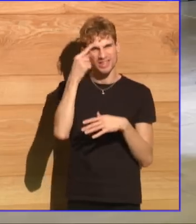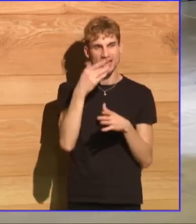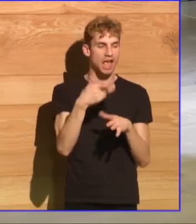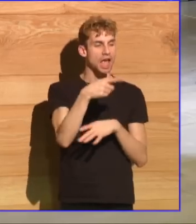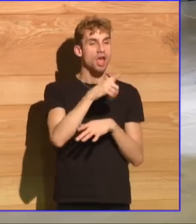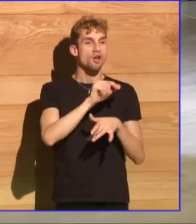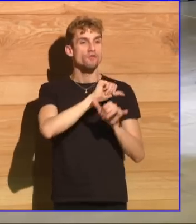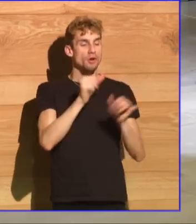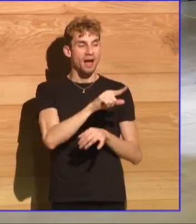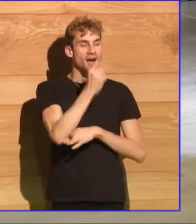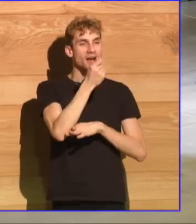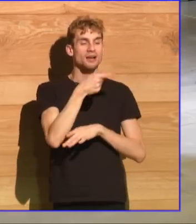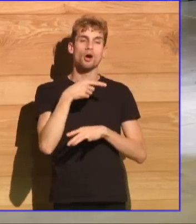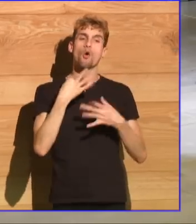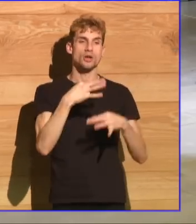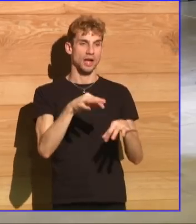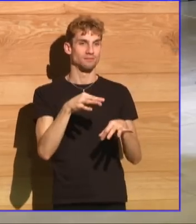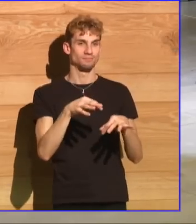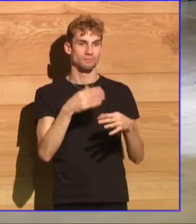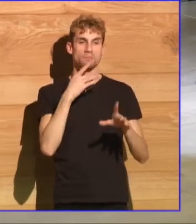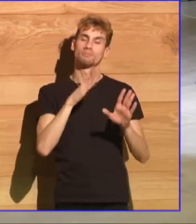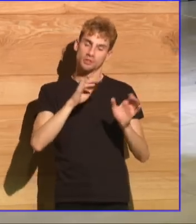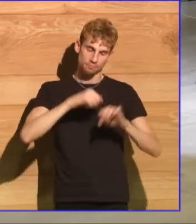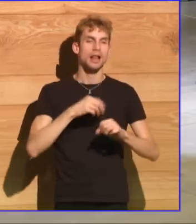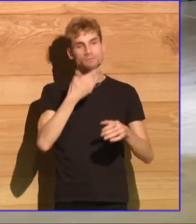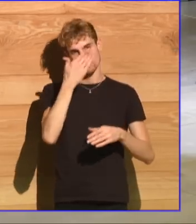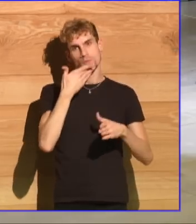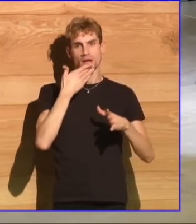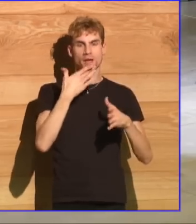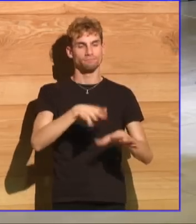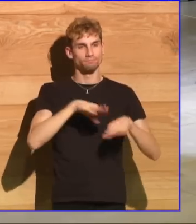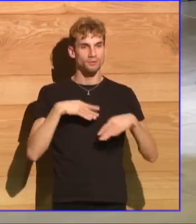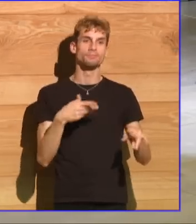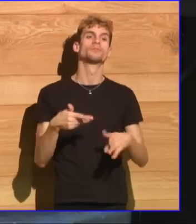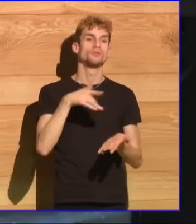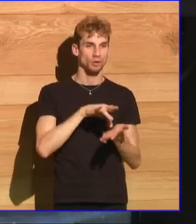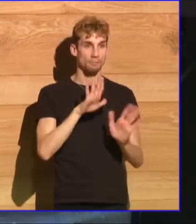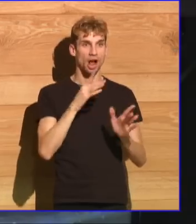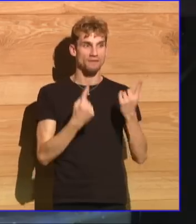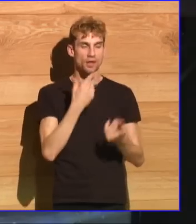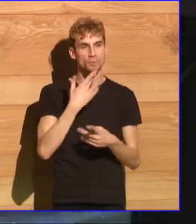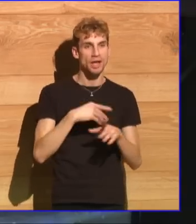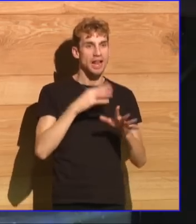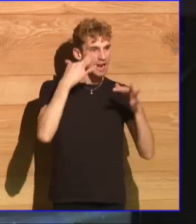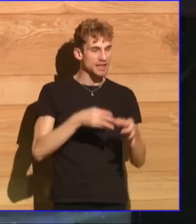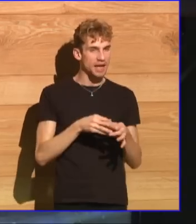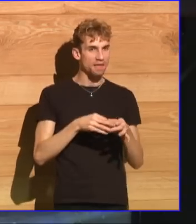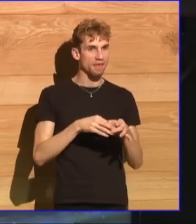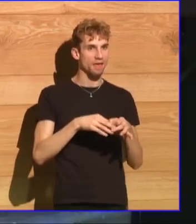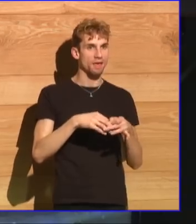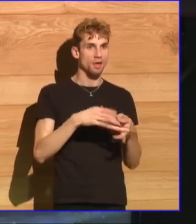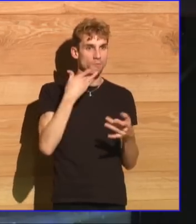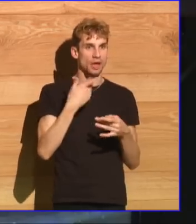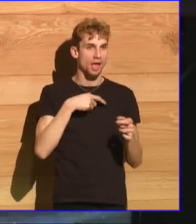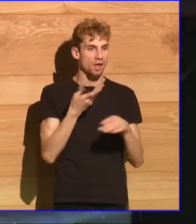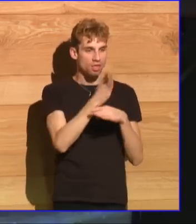con maquetas, pero hay tal perfección en ese sentido y se juega tanto con la realidad que te marea, diciendo, es como,